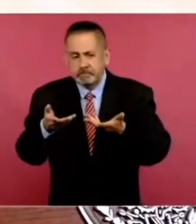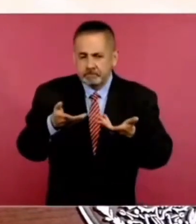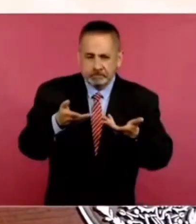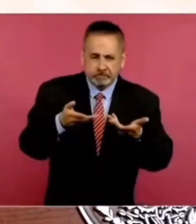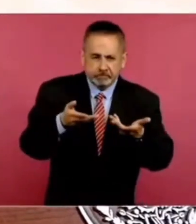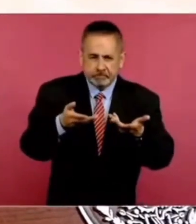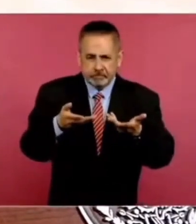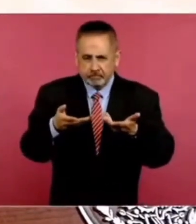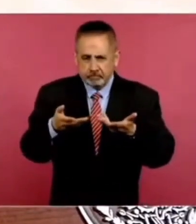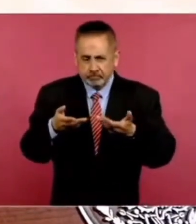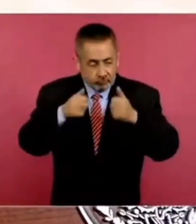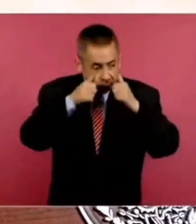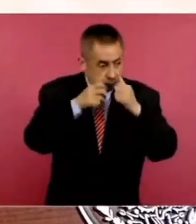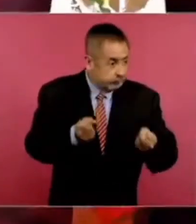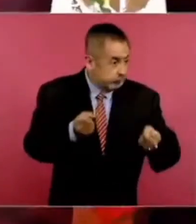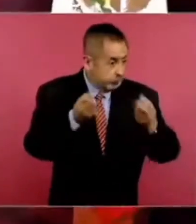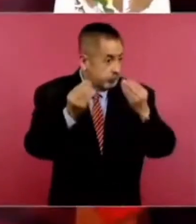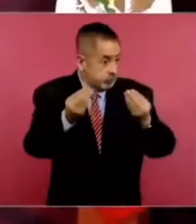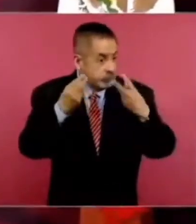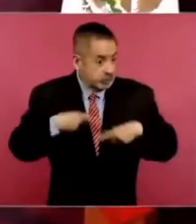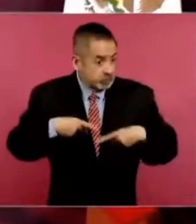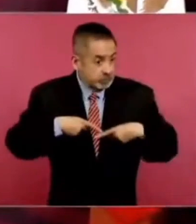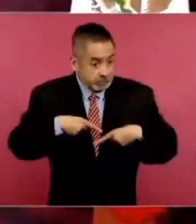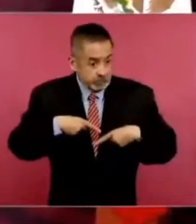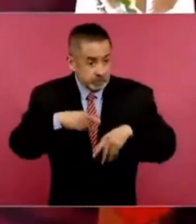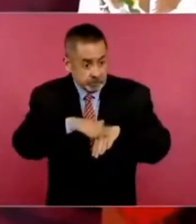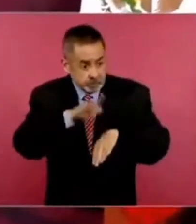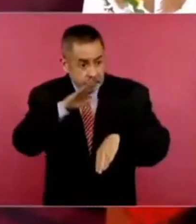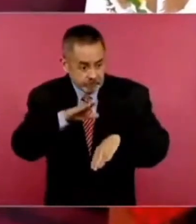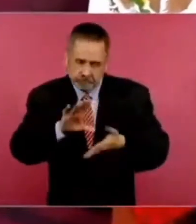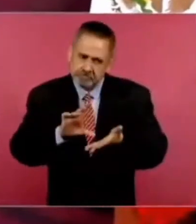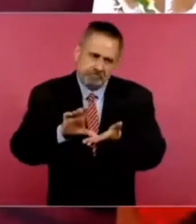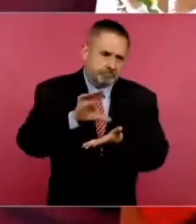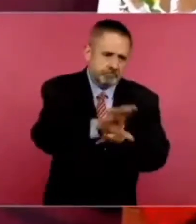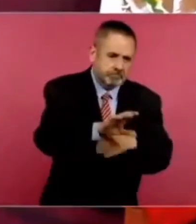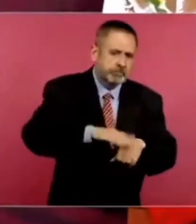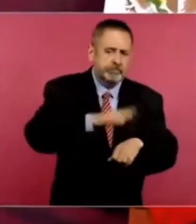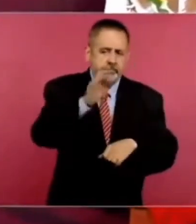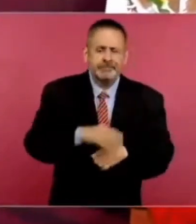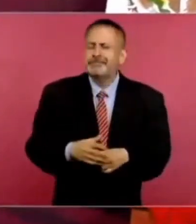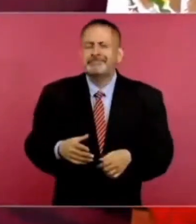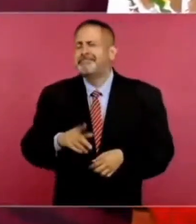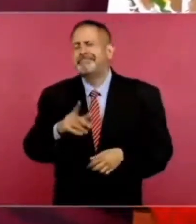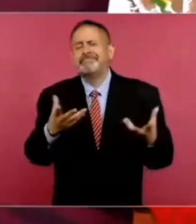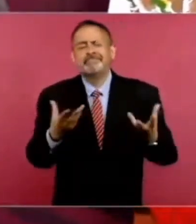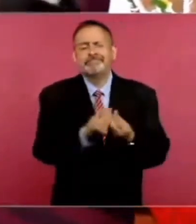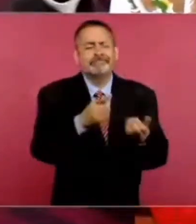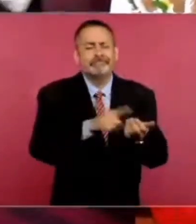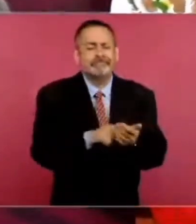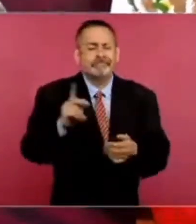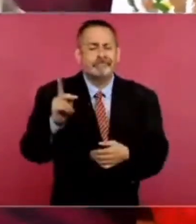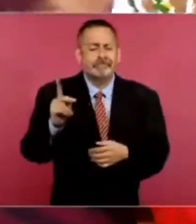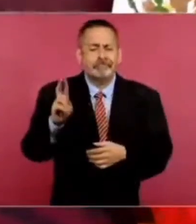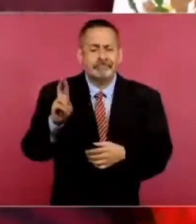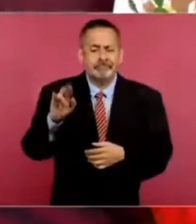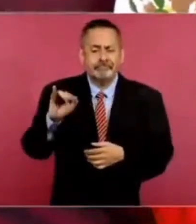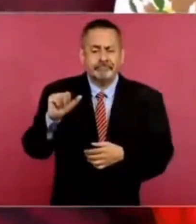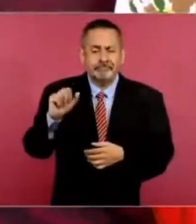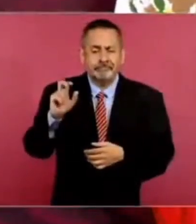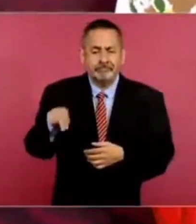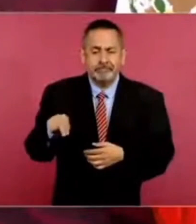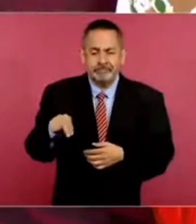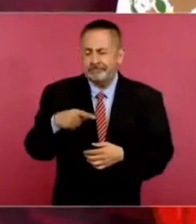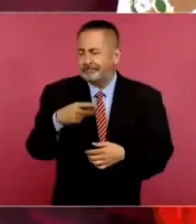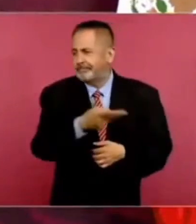fue mejor atendido. Parte del acuerdo que hicieron los del PRIAN, porque todo tiene que ver con